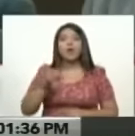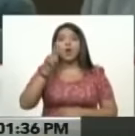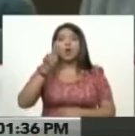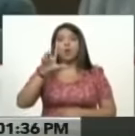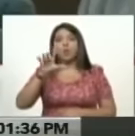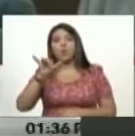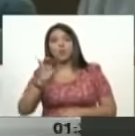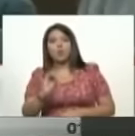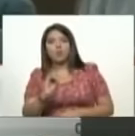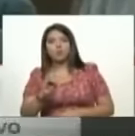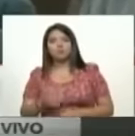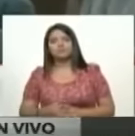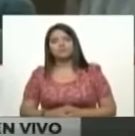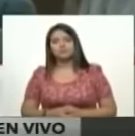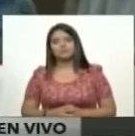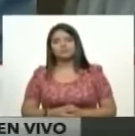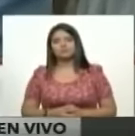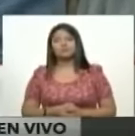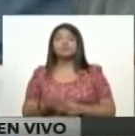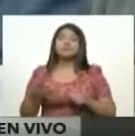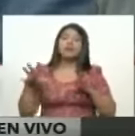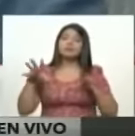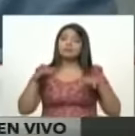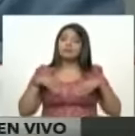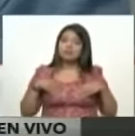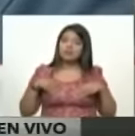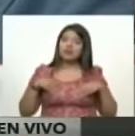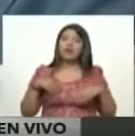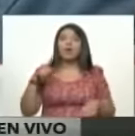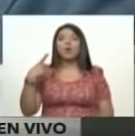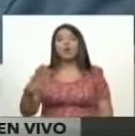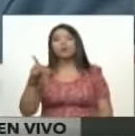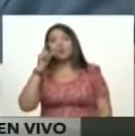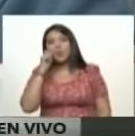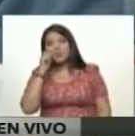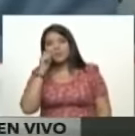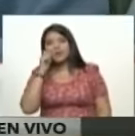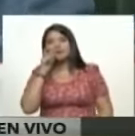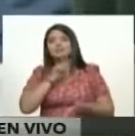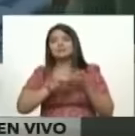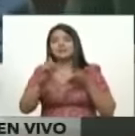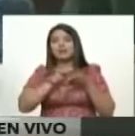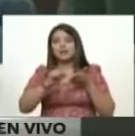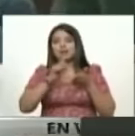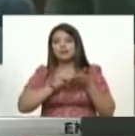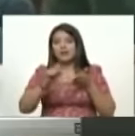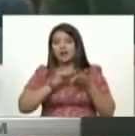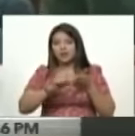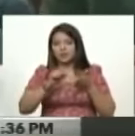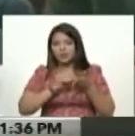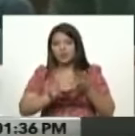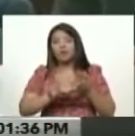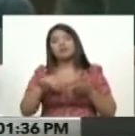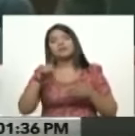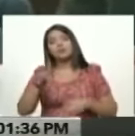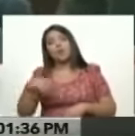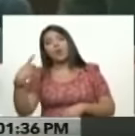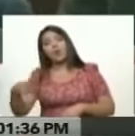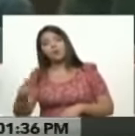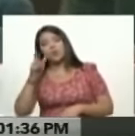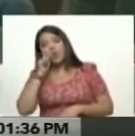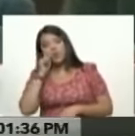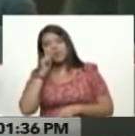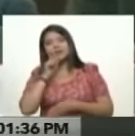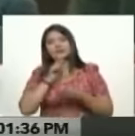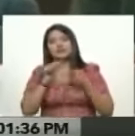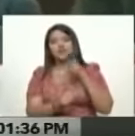de postular y de aceptar a Marrero como secretario y a Cartaya como